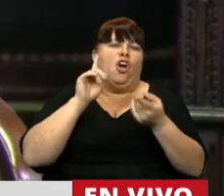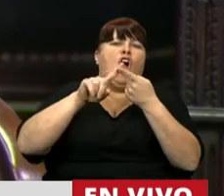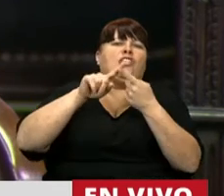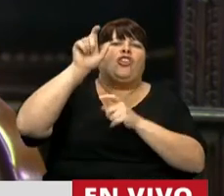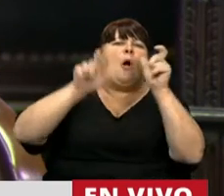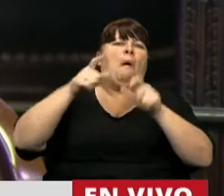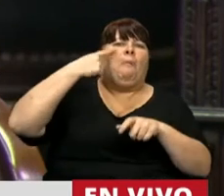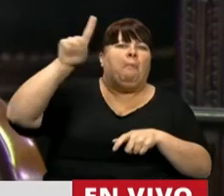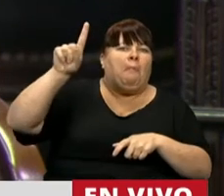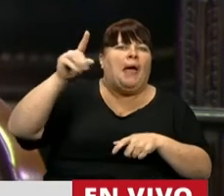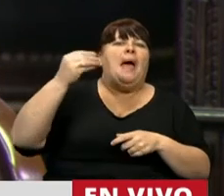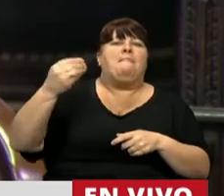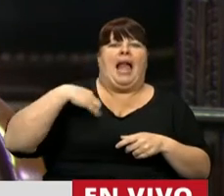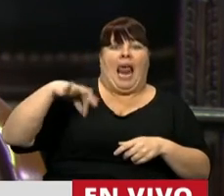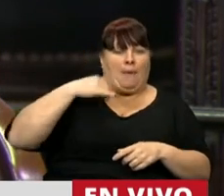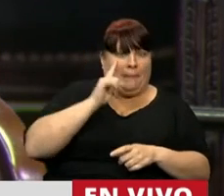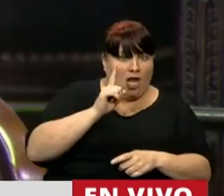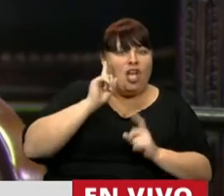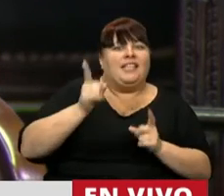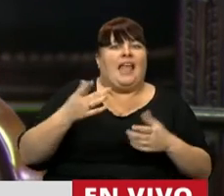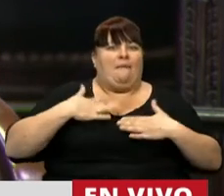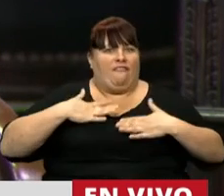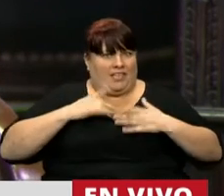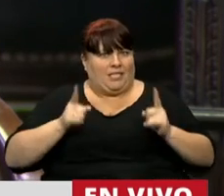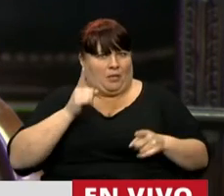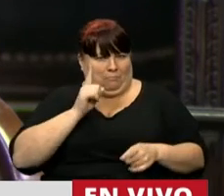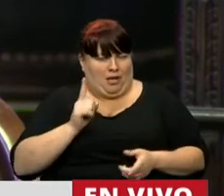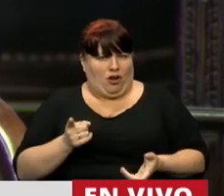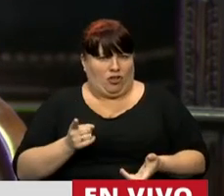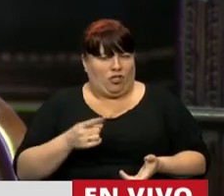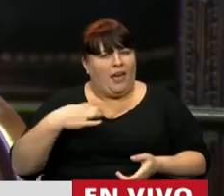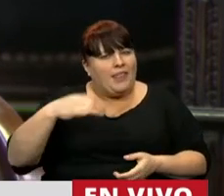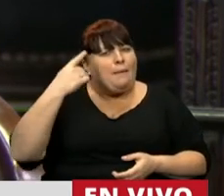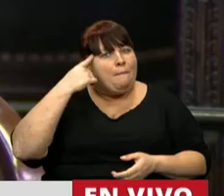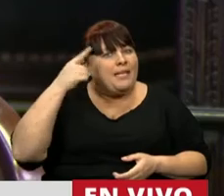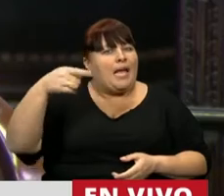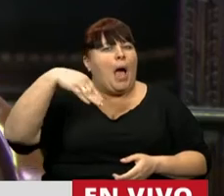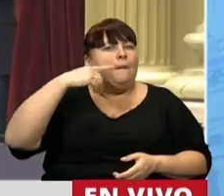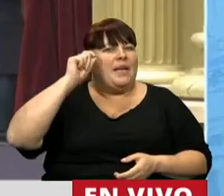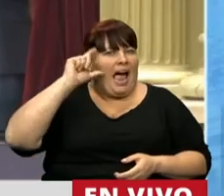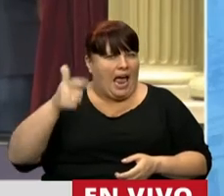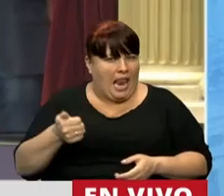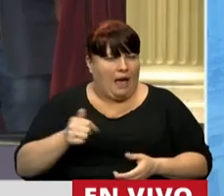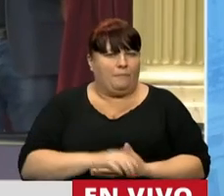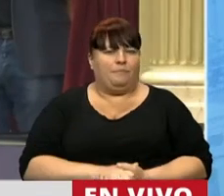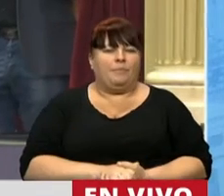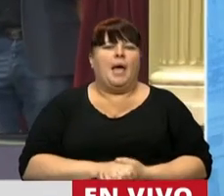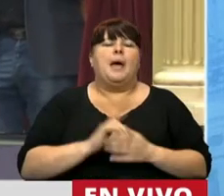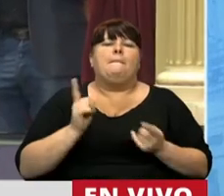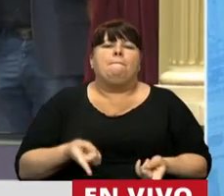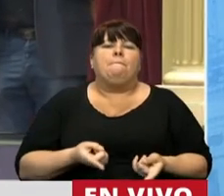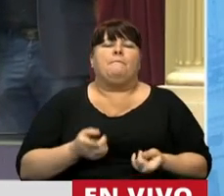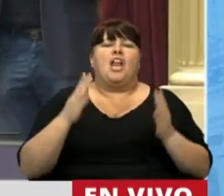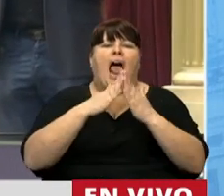con desconocidos para su vida y para su integridad física. Pensemos en Micaela. Pero en las